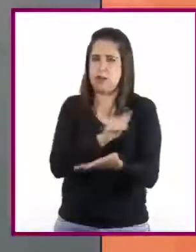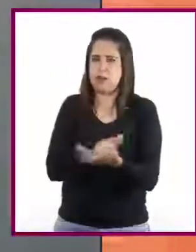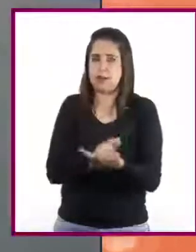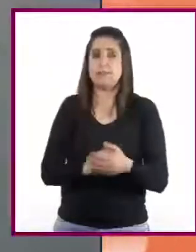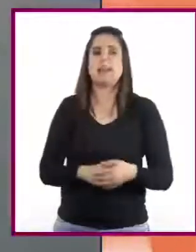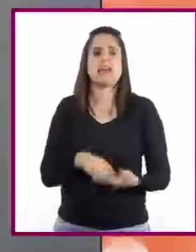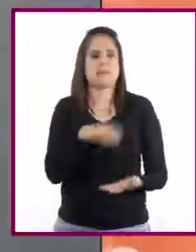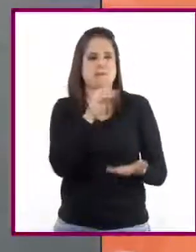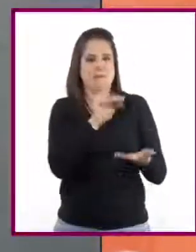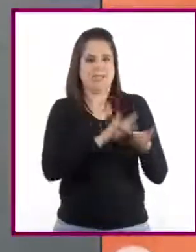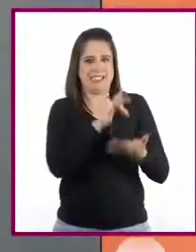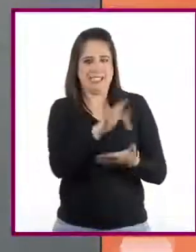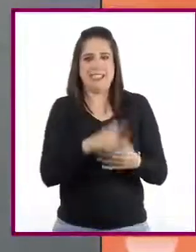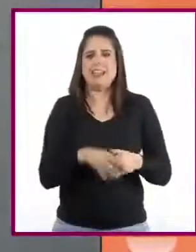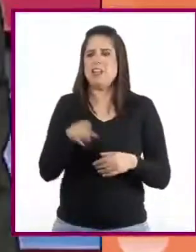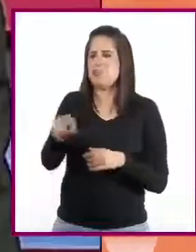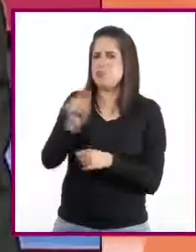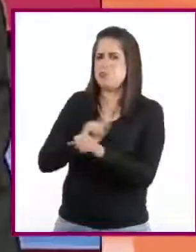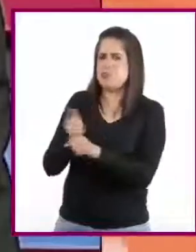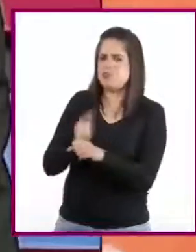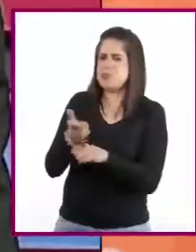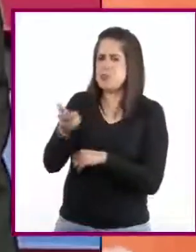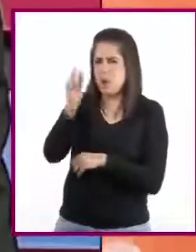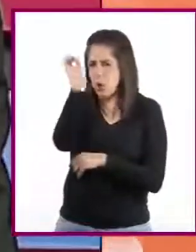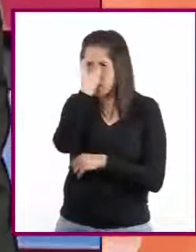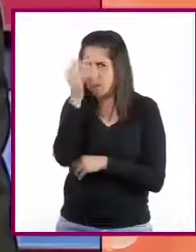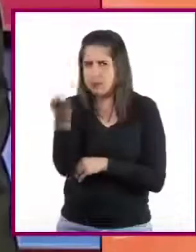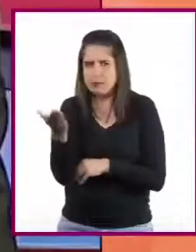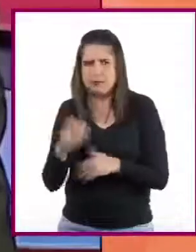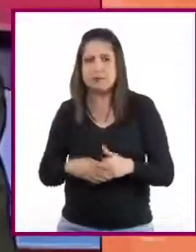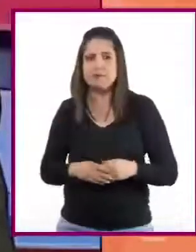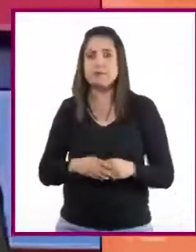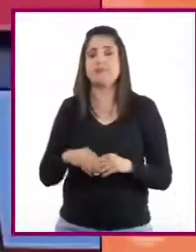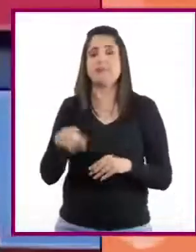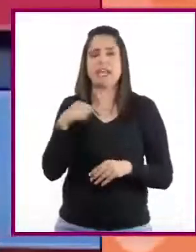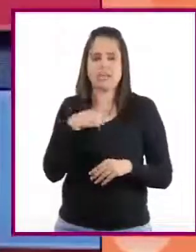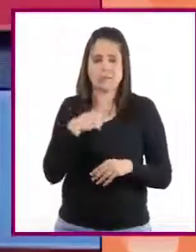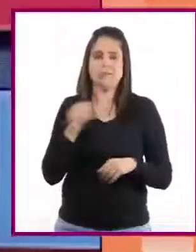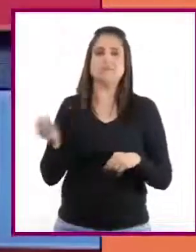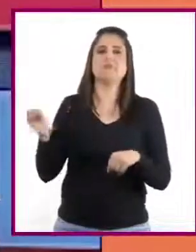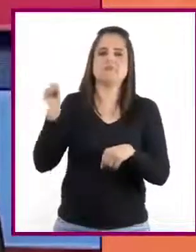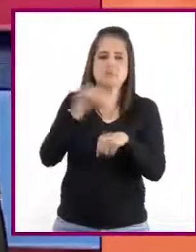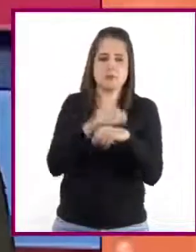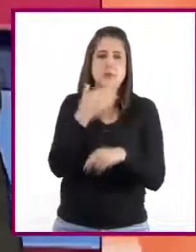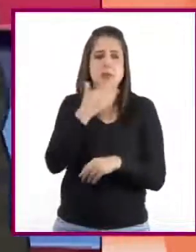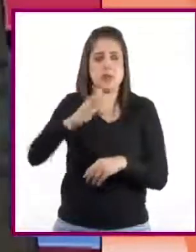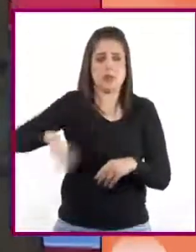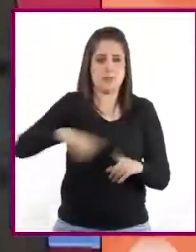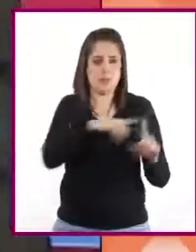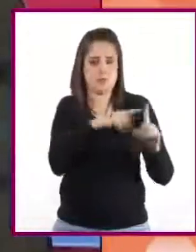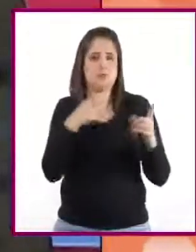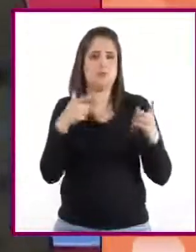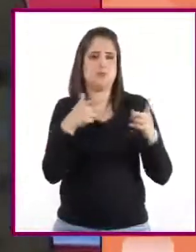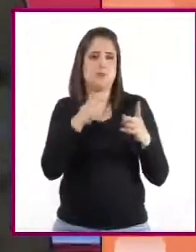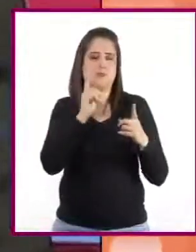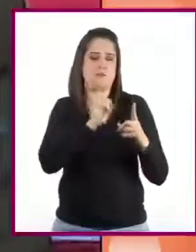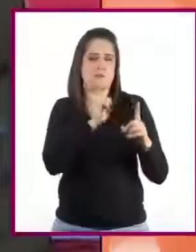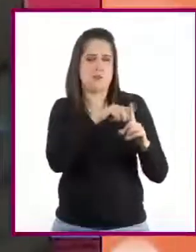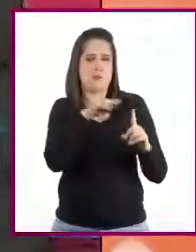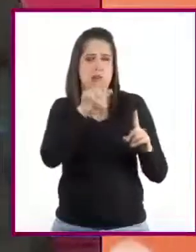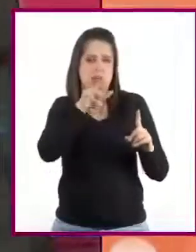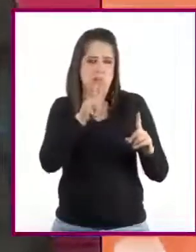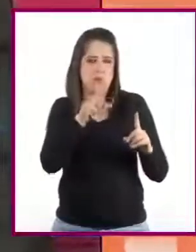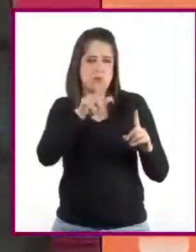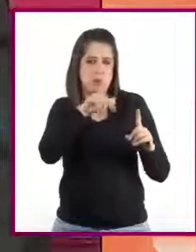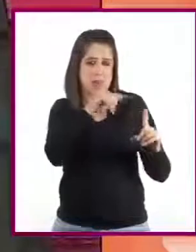gracias. Licenciado, ¿usted qué opina? Muchas gracias, Karina. Bueno, yo añadiría lo que ya muy bien dijo Maru Luna,